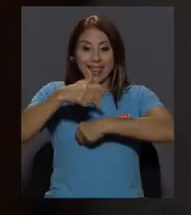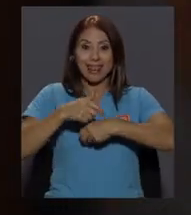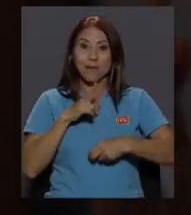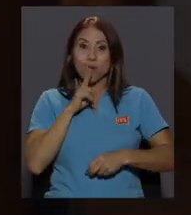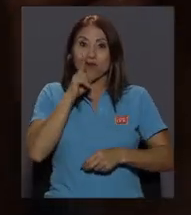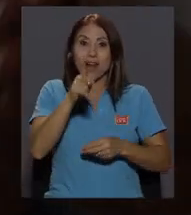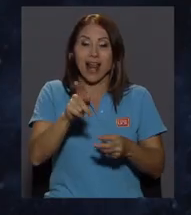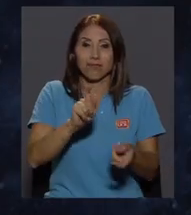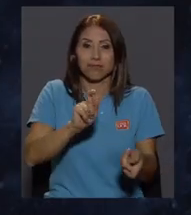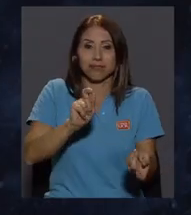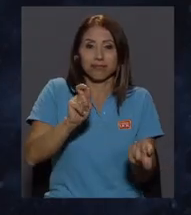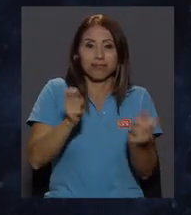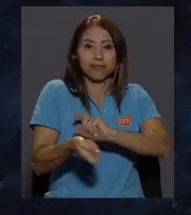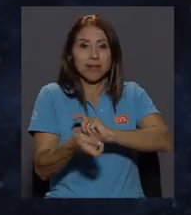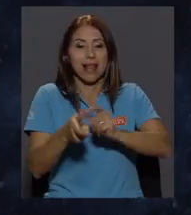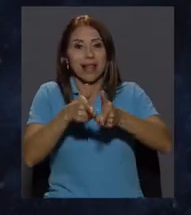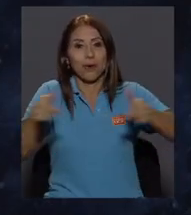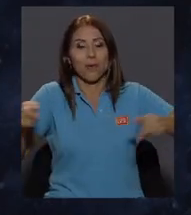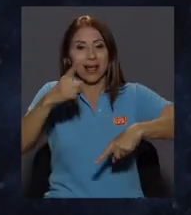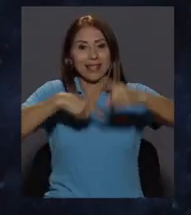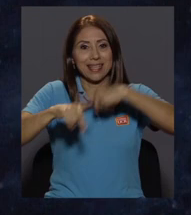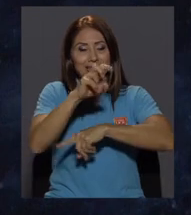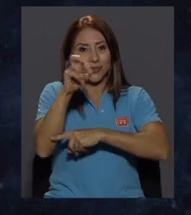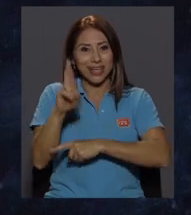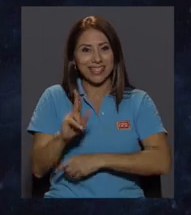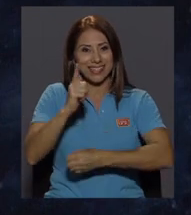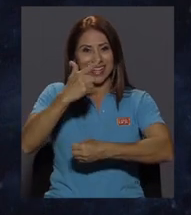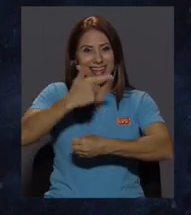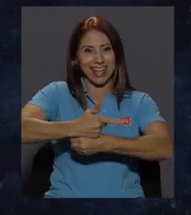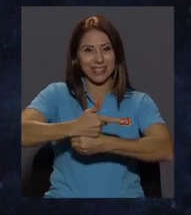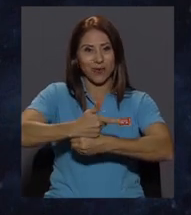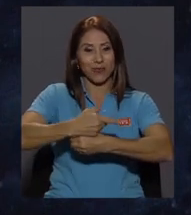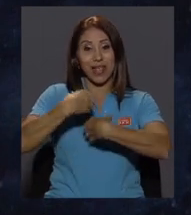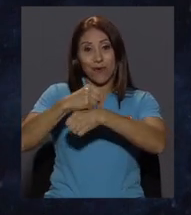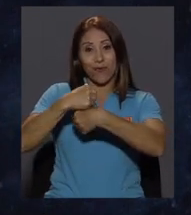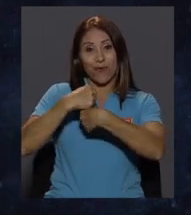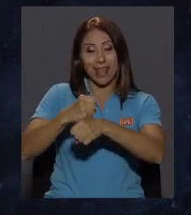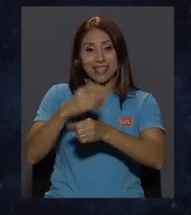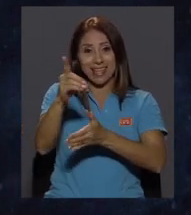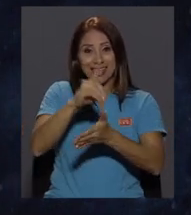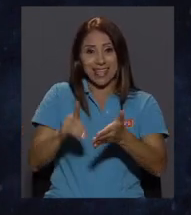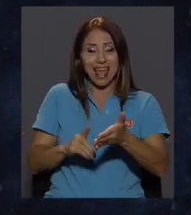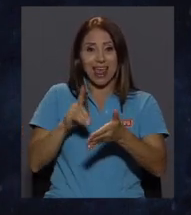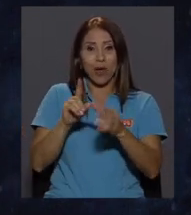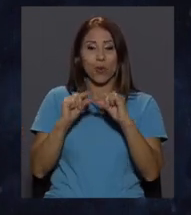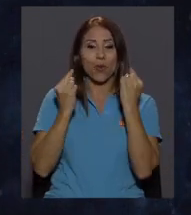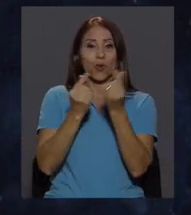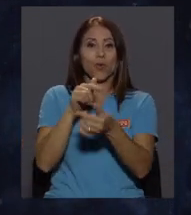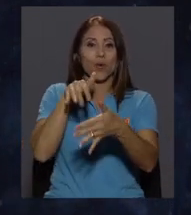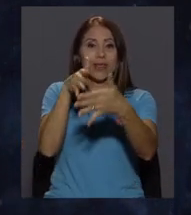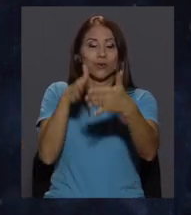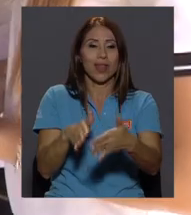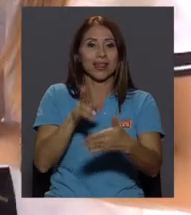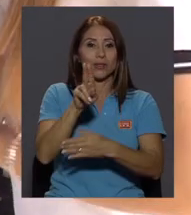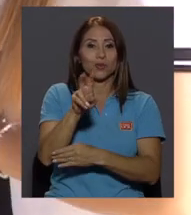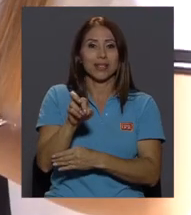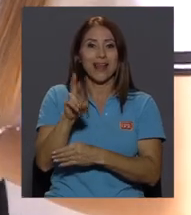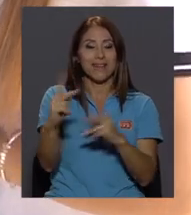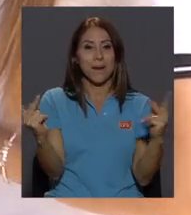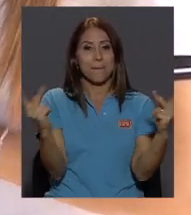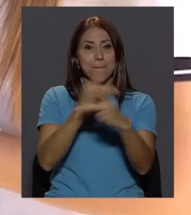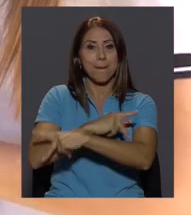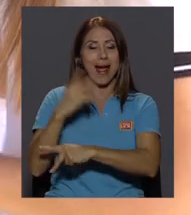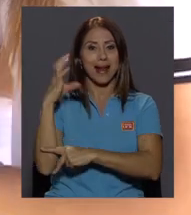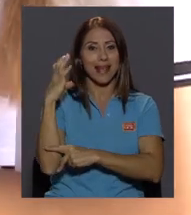tiempo real el lenguaje de señas costarricense lesko y fue diseñada por un grupo de estudiantes del recinto de paraíso